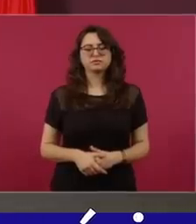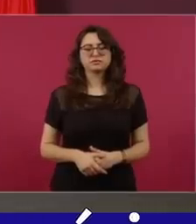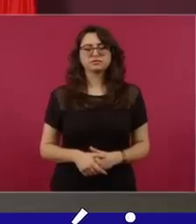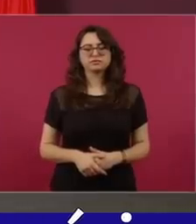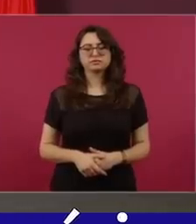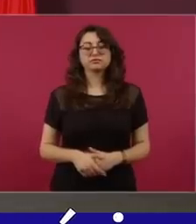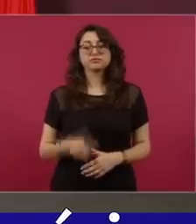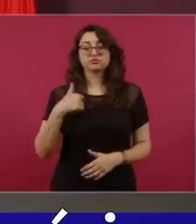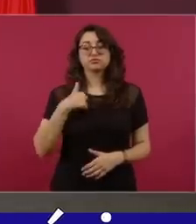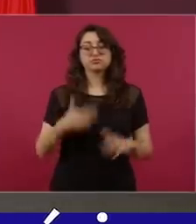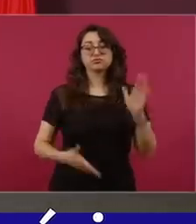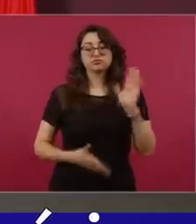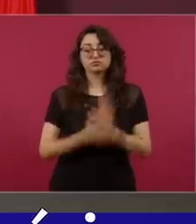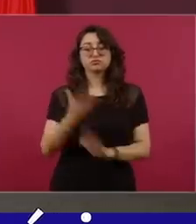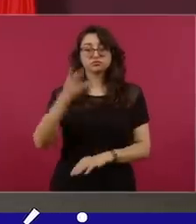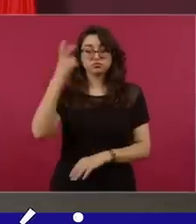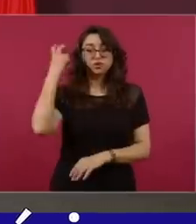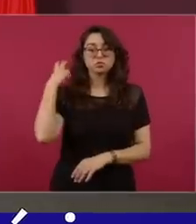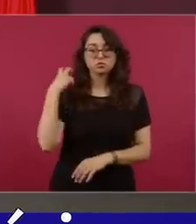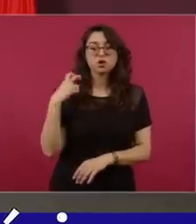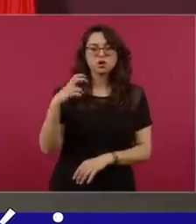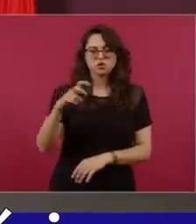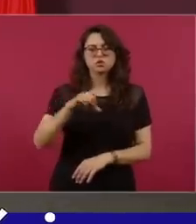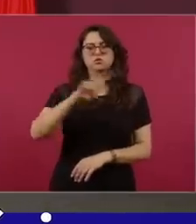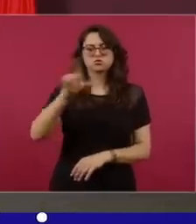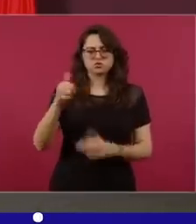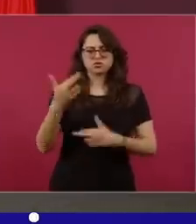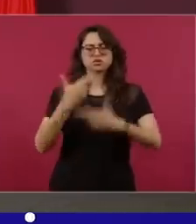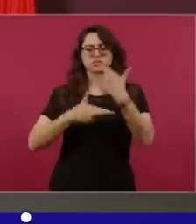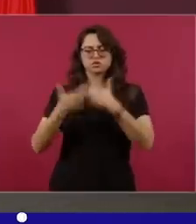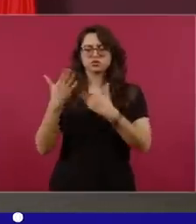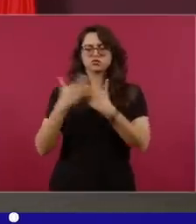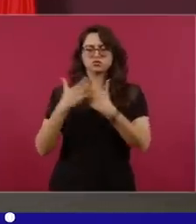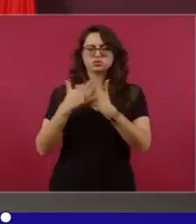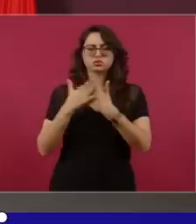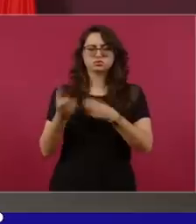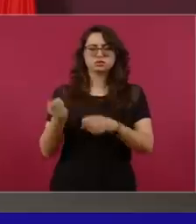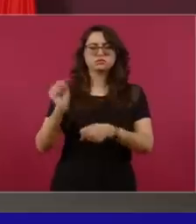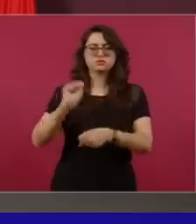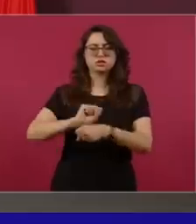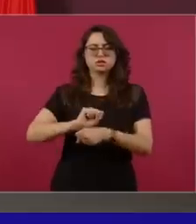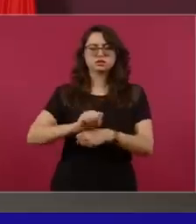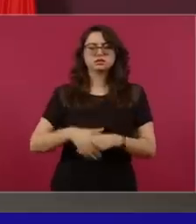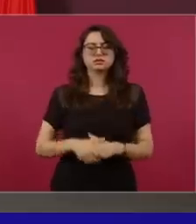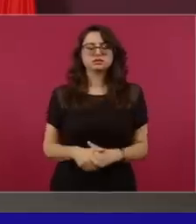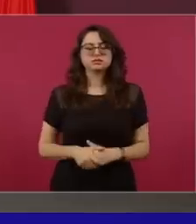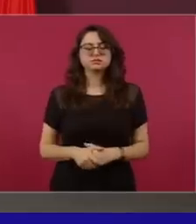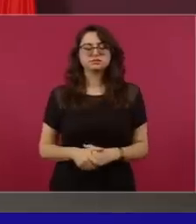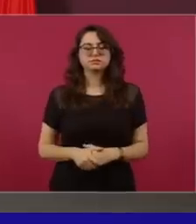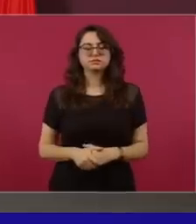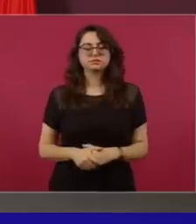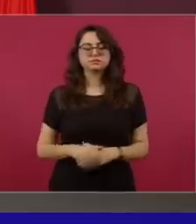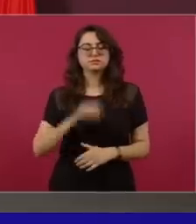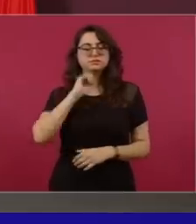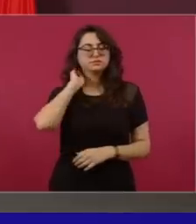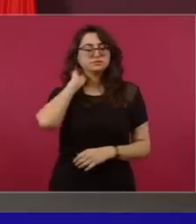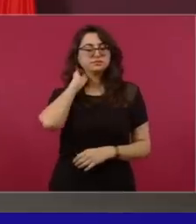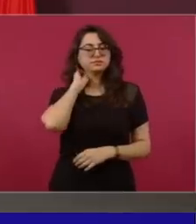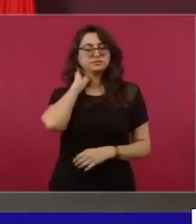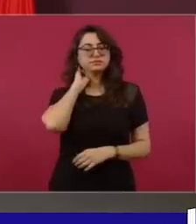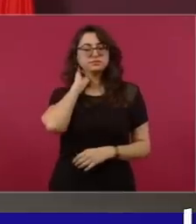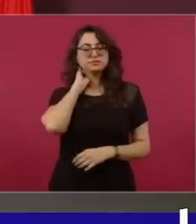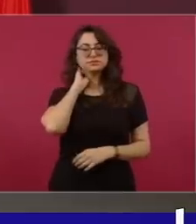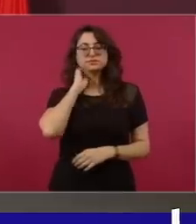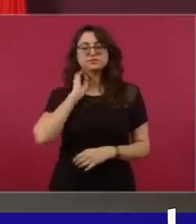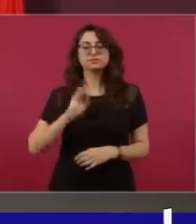a gira. Cuando yo regrese, a lo mejor la semana que viene, sí. Sí, sí, ya,